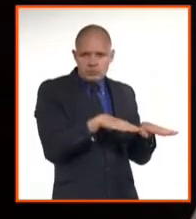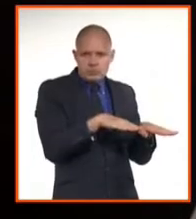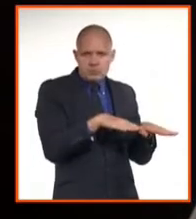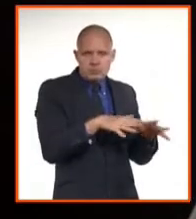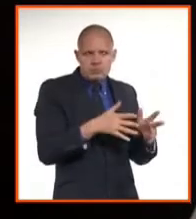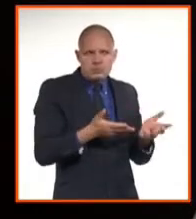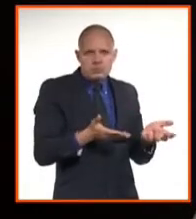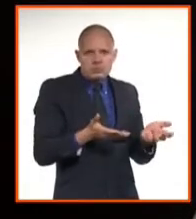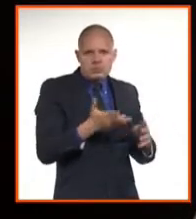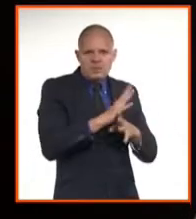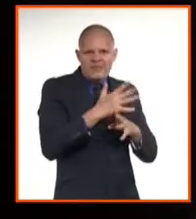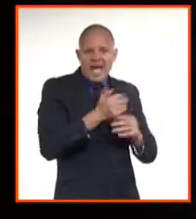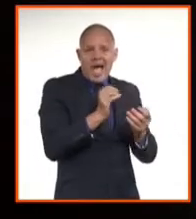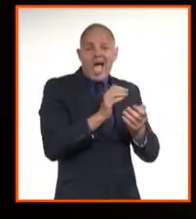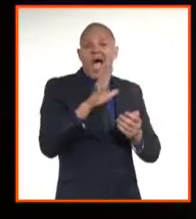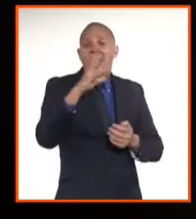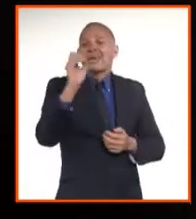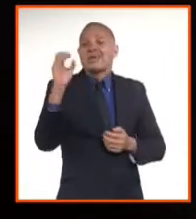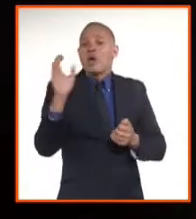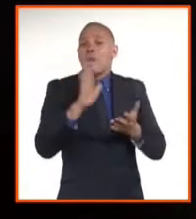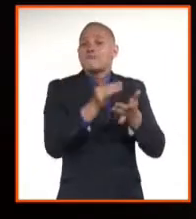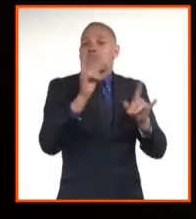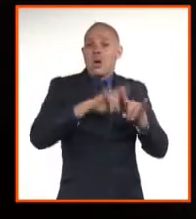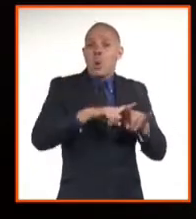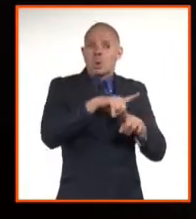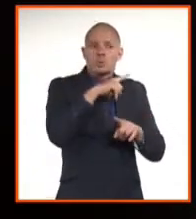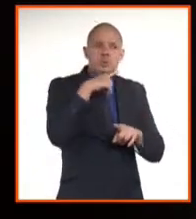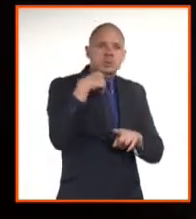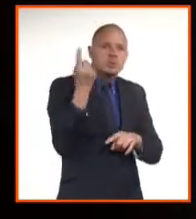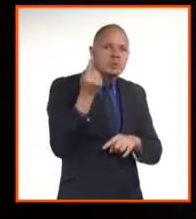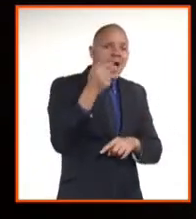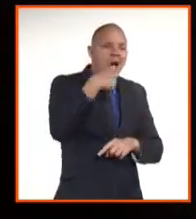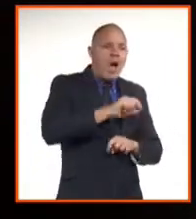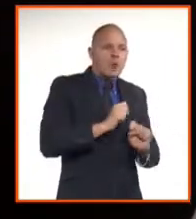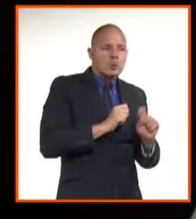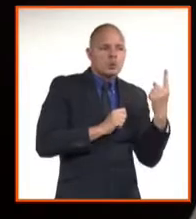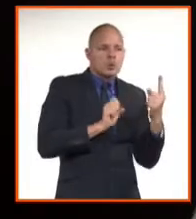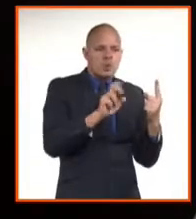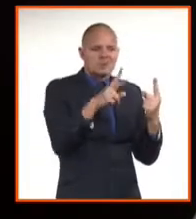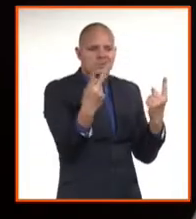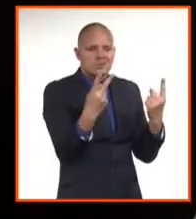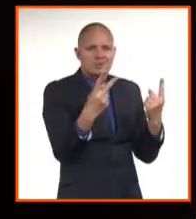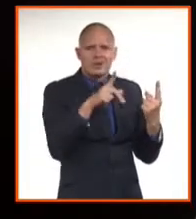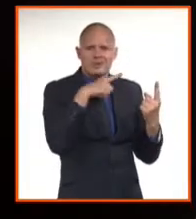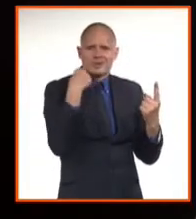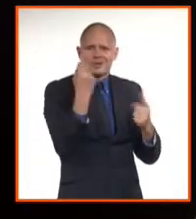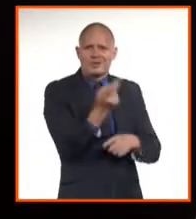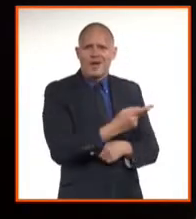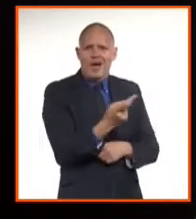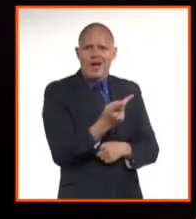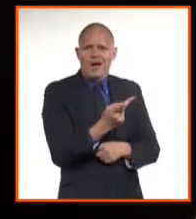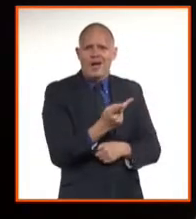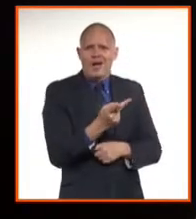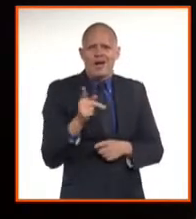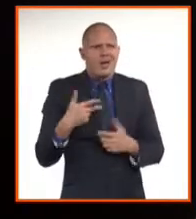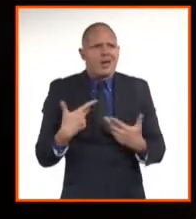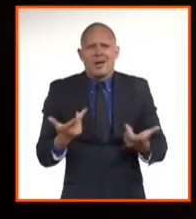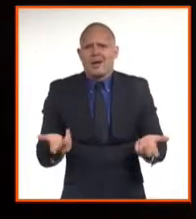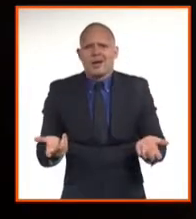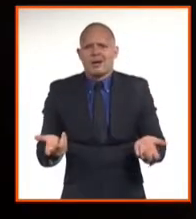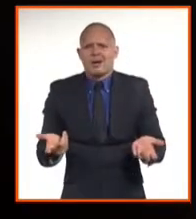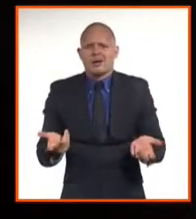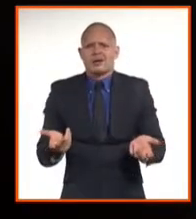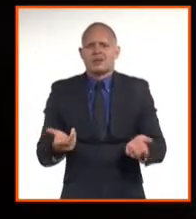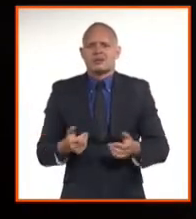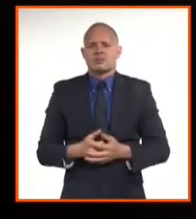megawatts fuera. La unidad 2, la unidad 1, es decir, es una afectación bien fuerte para el sistema eléctrico. ¿En qué momento está